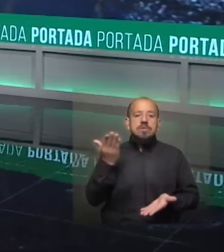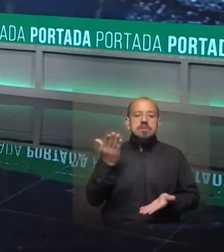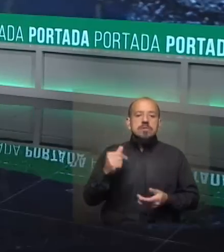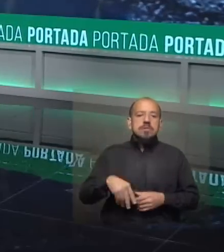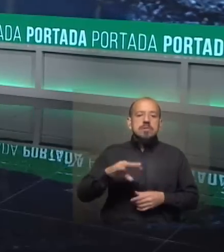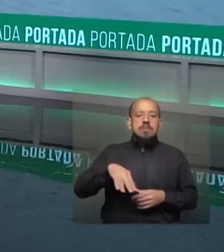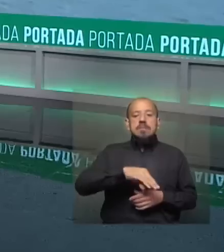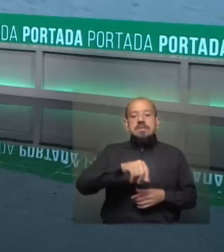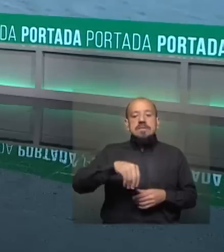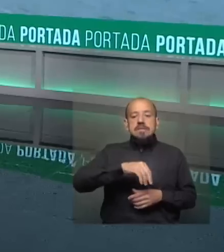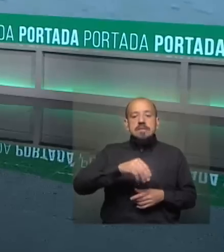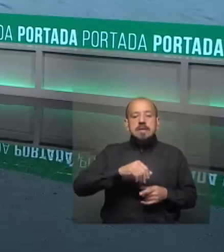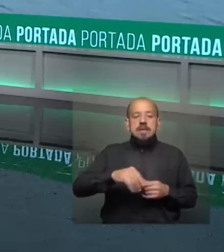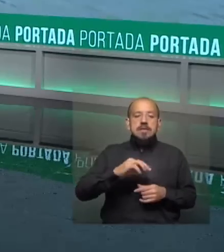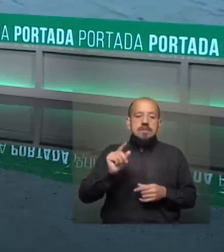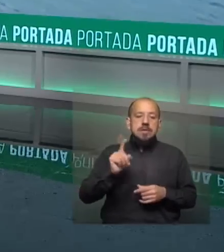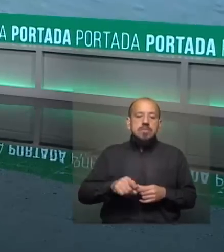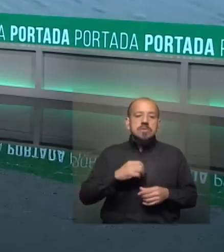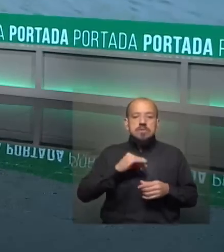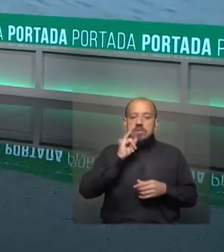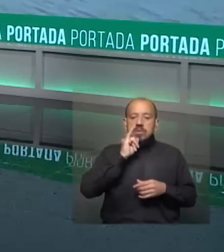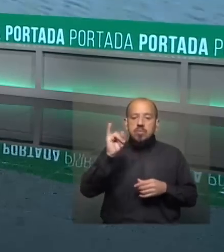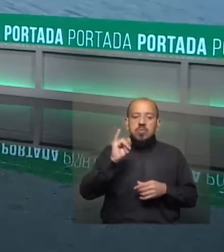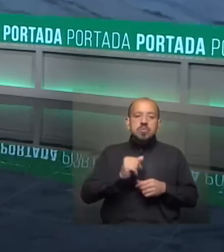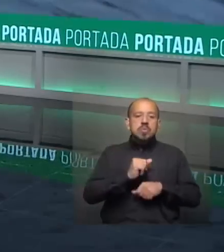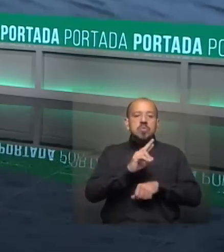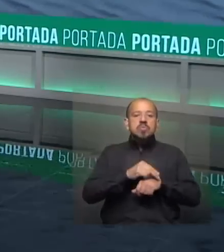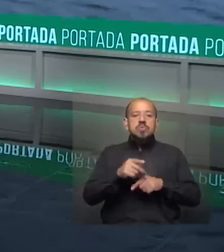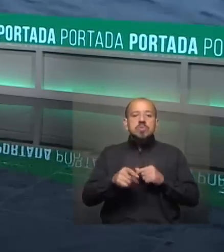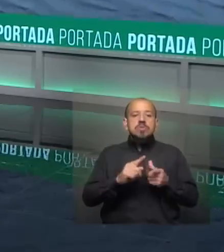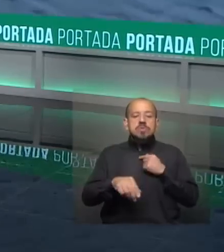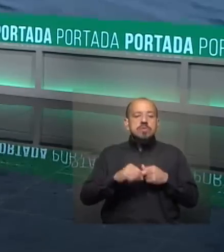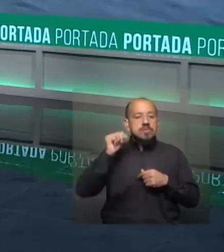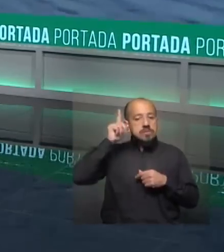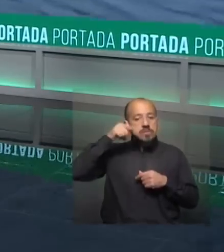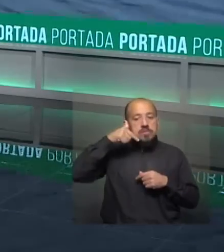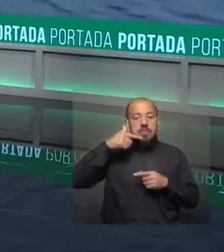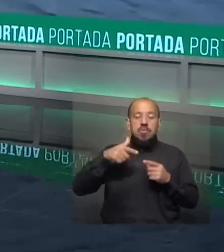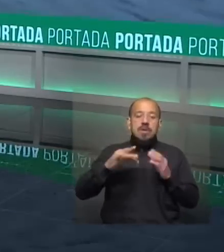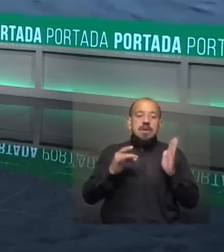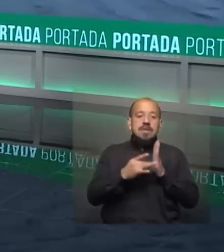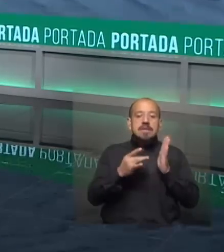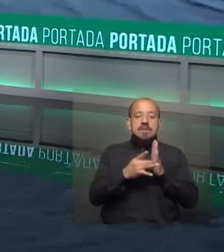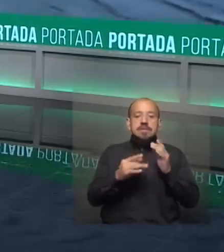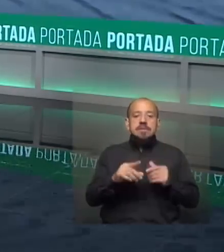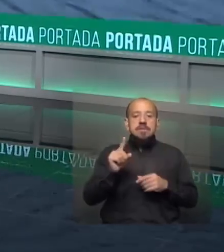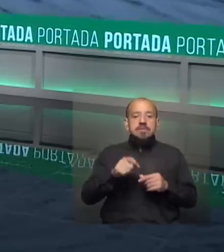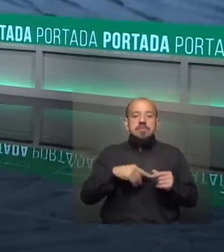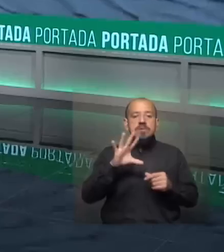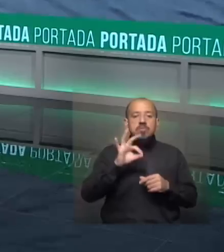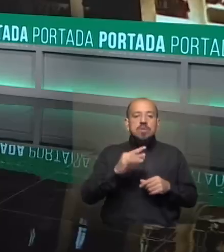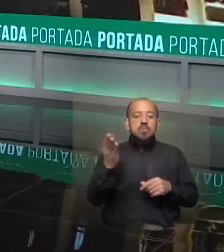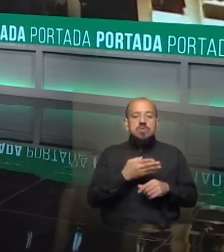salinidad del agua las denuncias y quejas de usuarios ante el call center de osce por la calidad del agua aumentaron un